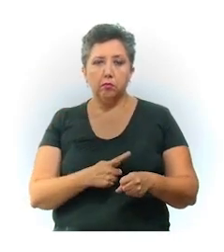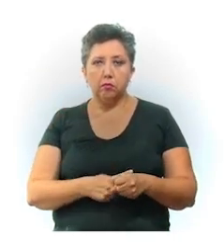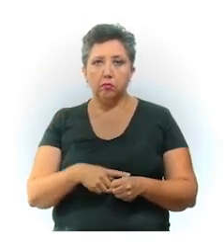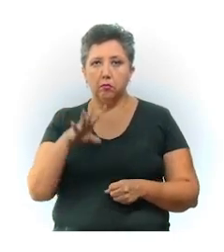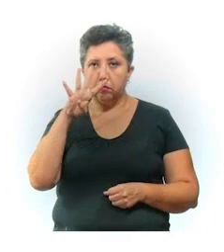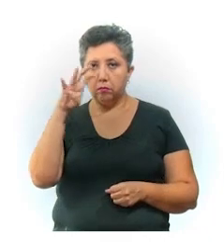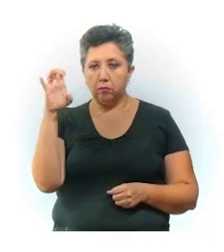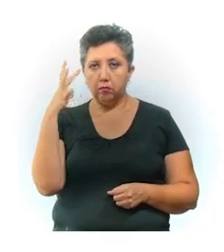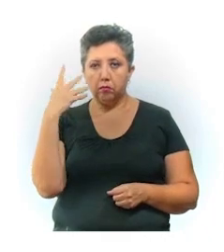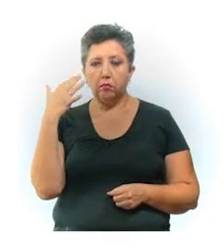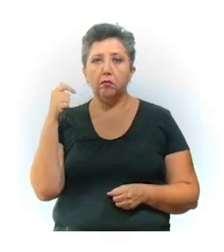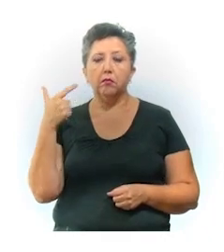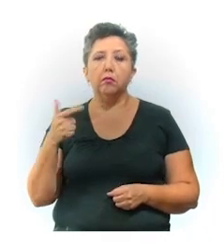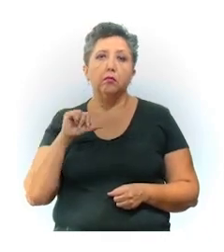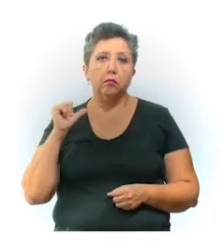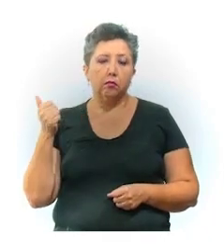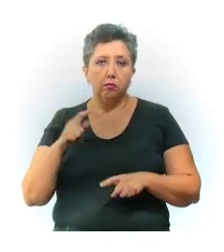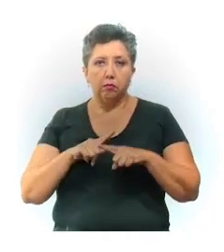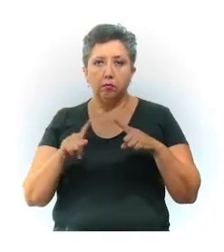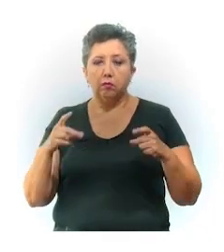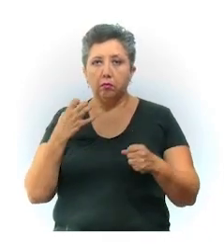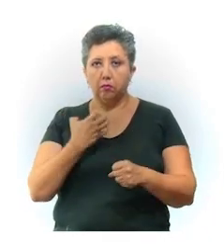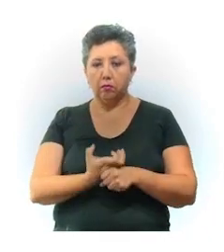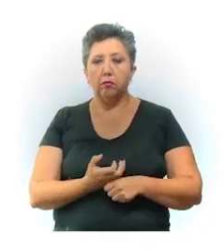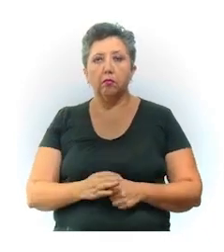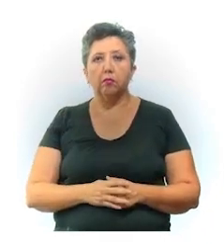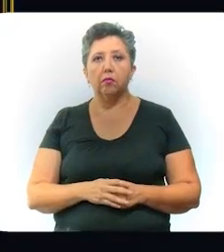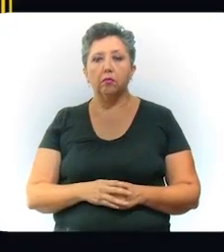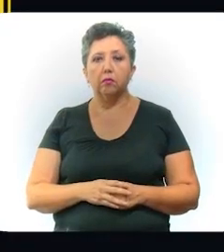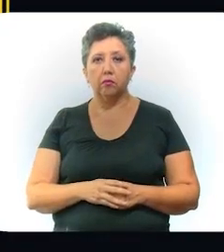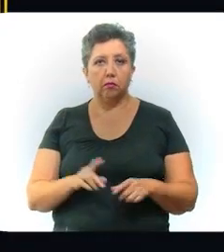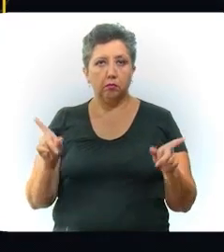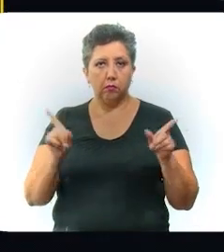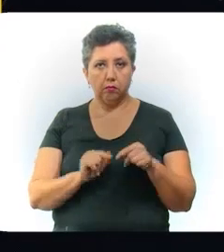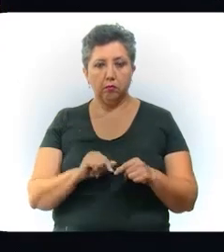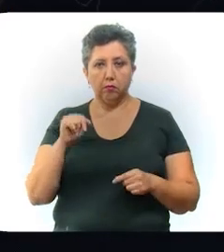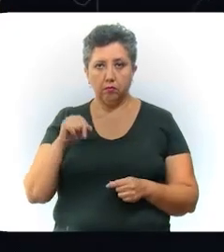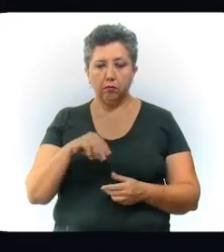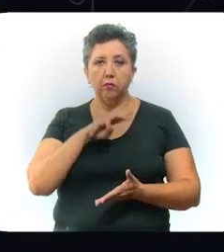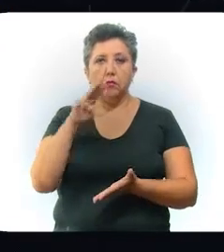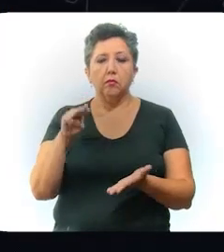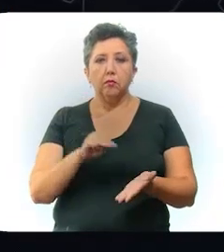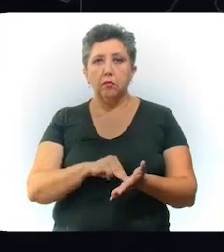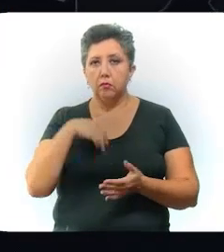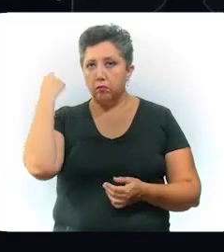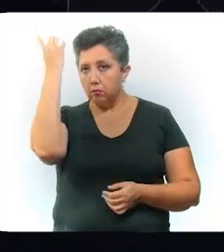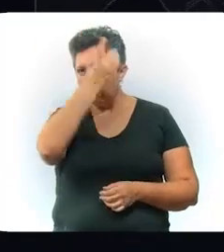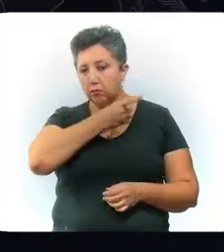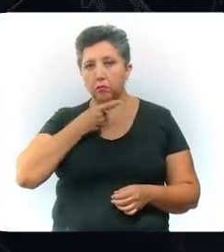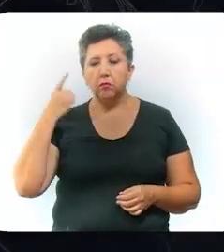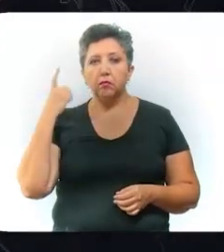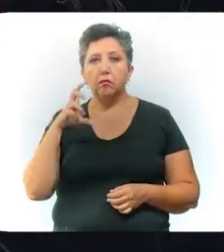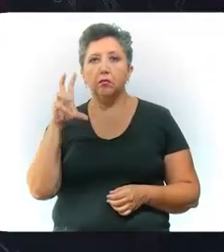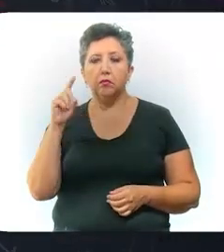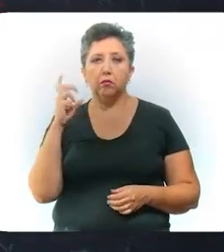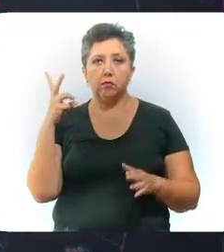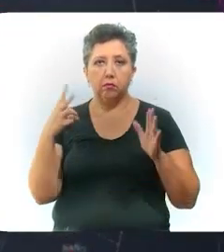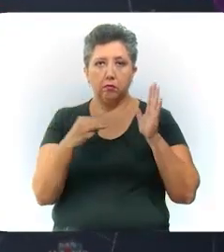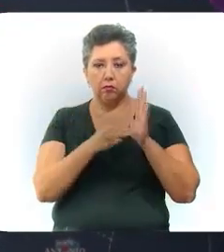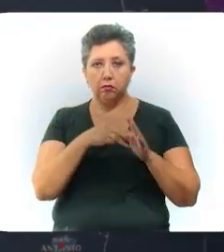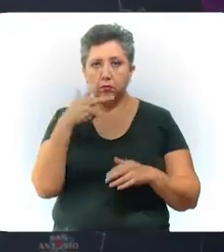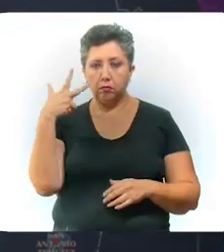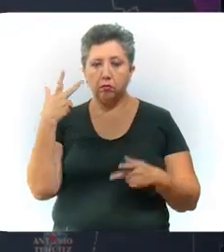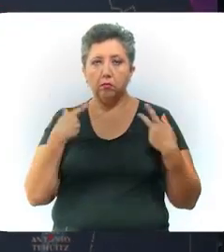positivos, 457 son de otro país u otro estado. Específicamente, en Mérida se han diagnosticado